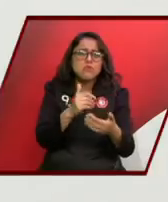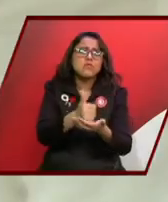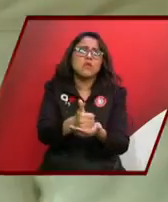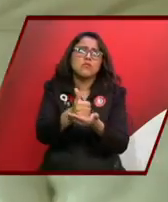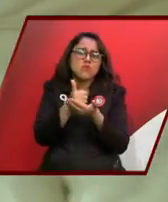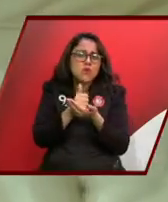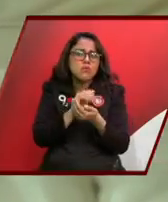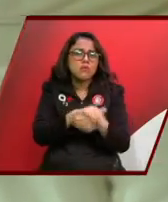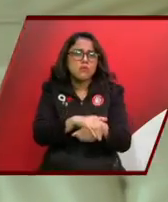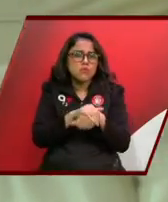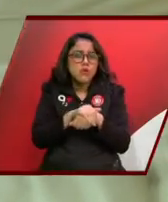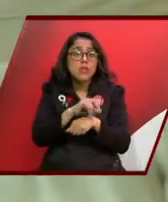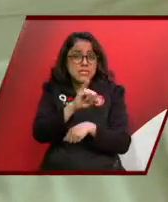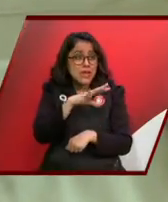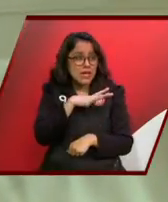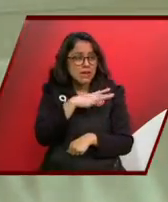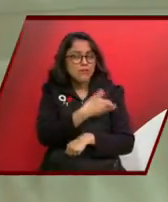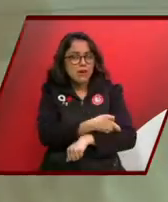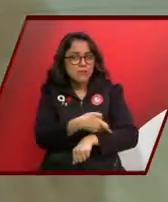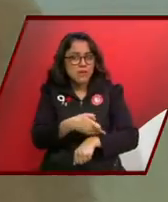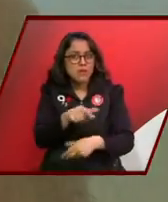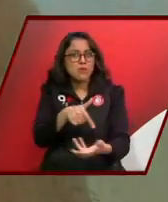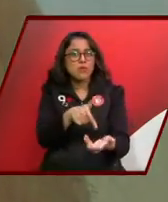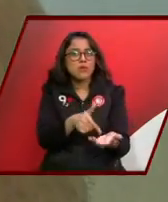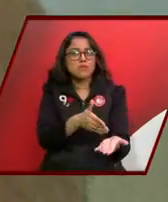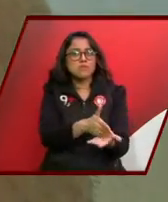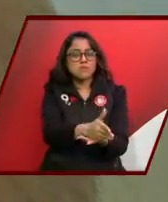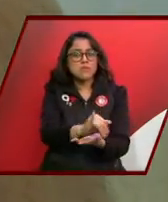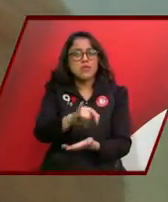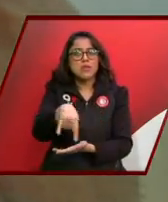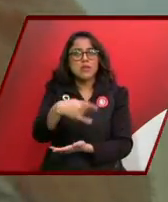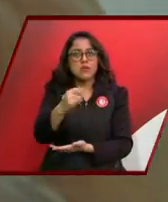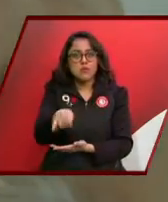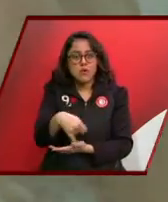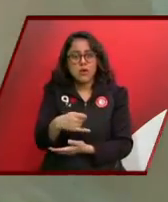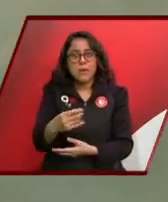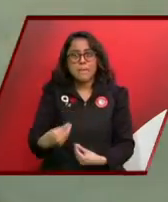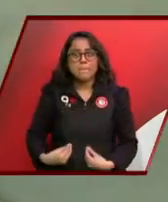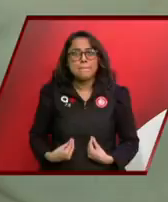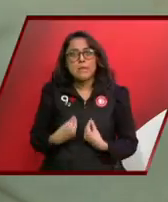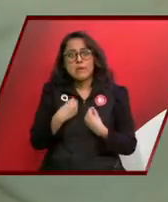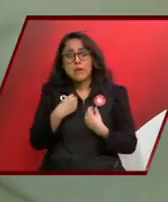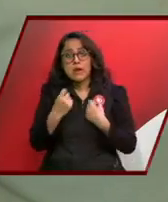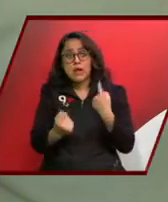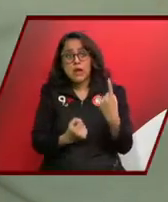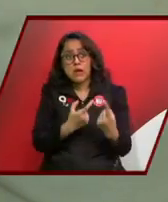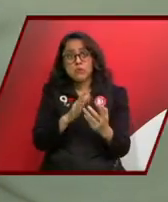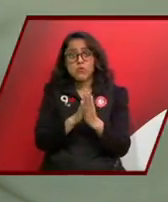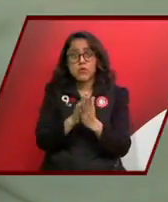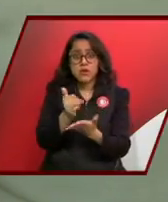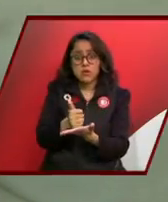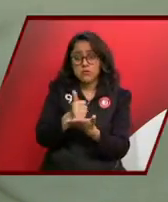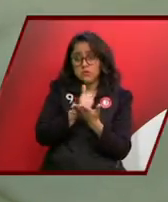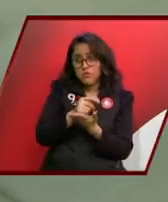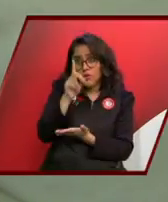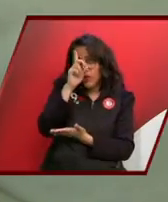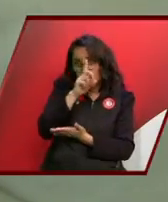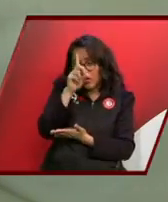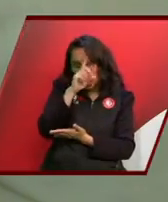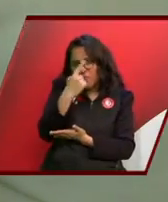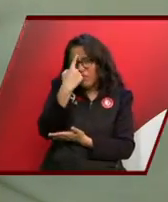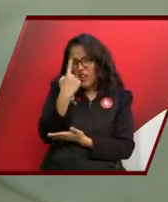que tiene familia pero este en tijuana lo que puedes encontrar que alguien oriente o me ayude